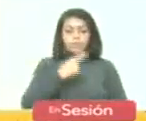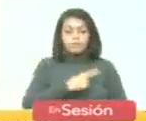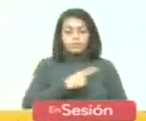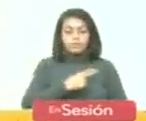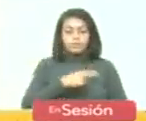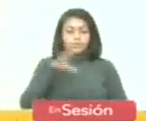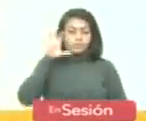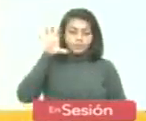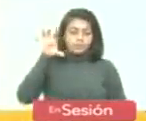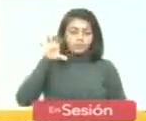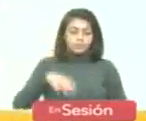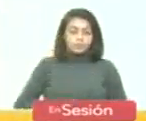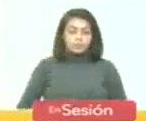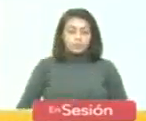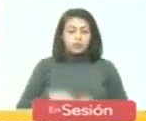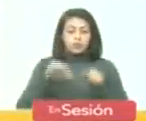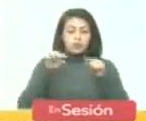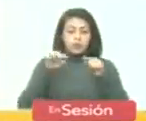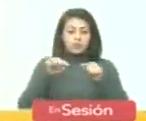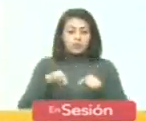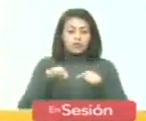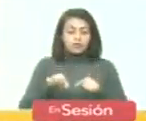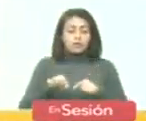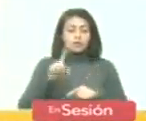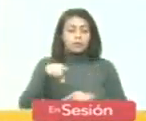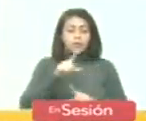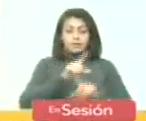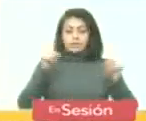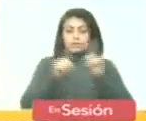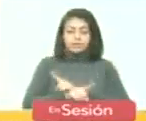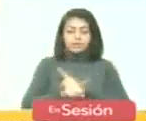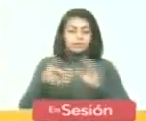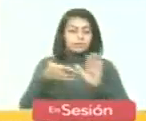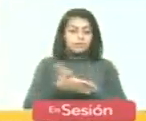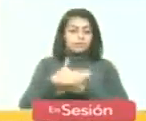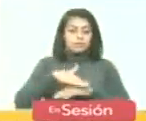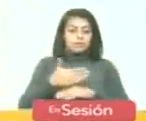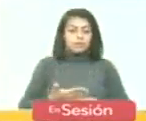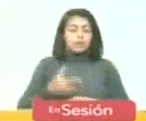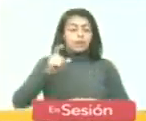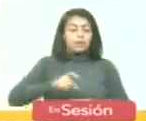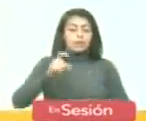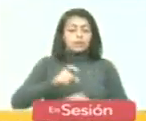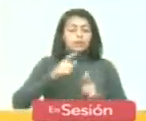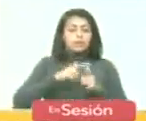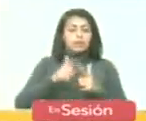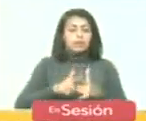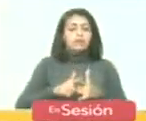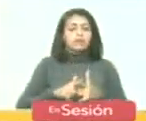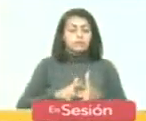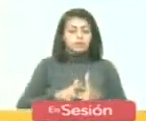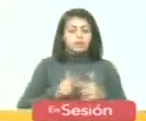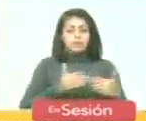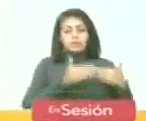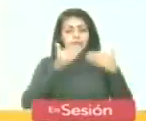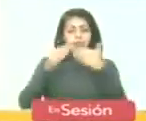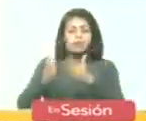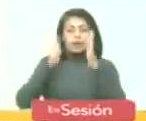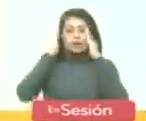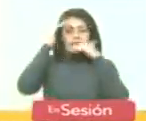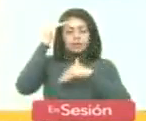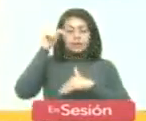el país. Y esta, a su vez, se traduce en la necesidad impostergable de